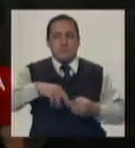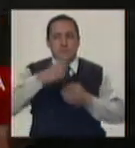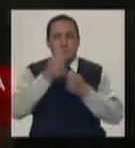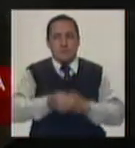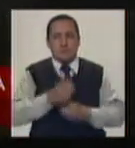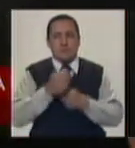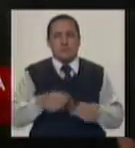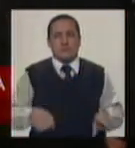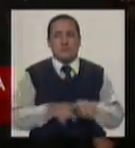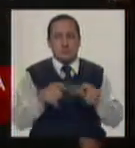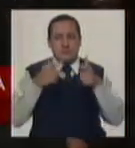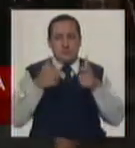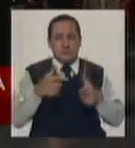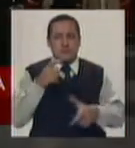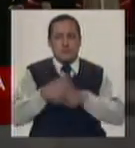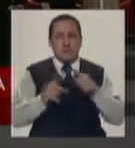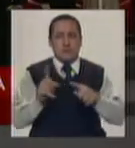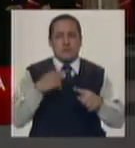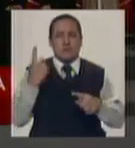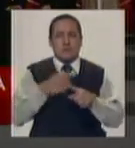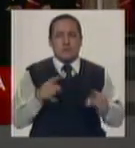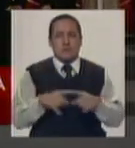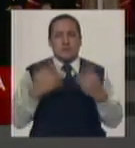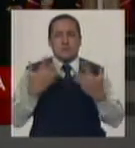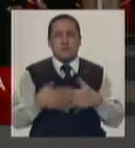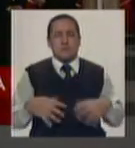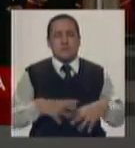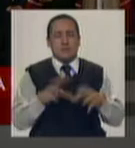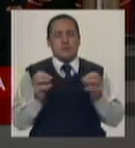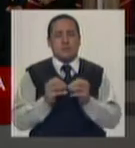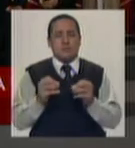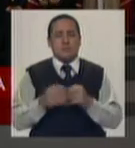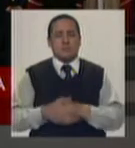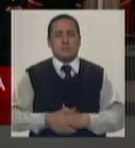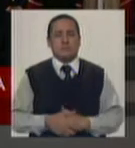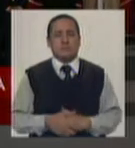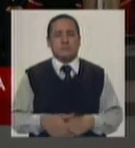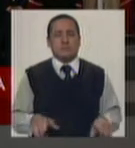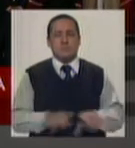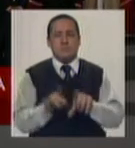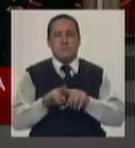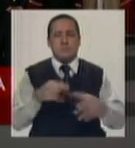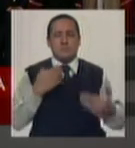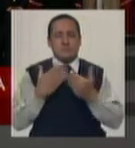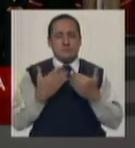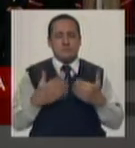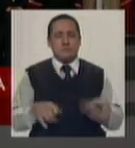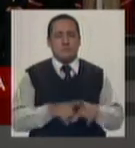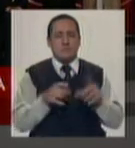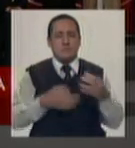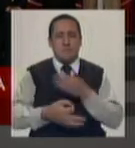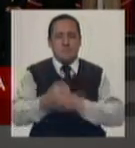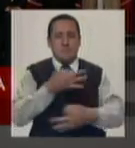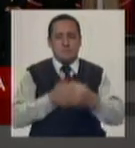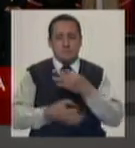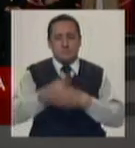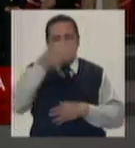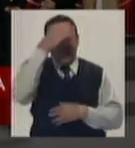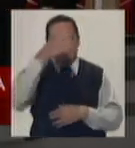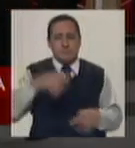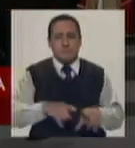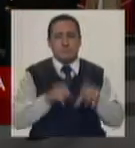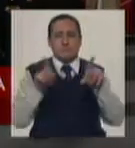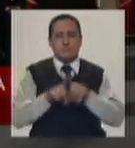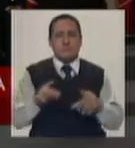la seguridad alimentaria, la industria de biocombustibles, la materia energética, el intercambio de conocimientos,